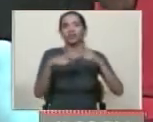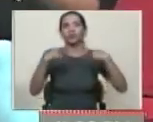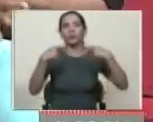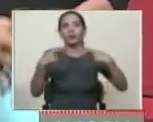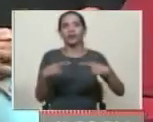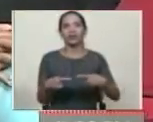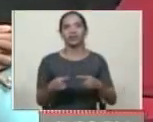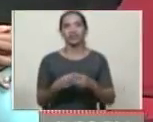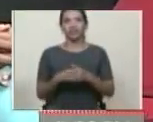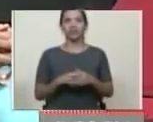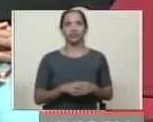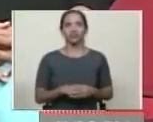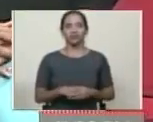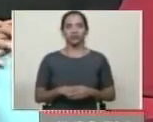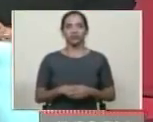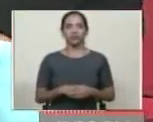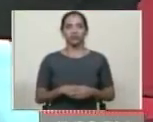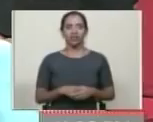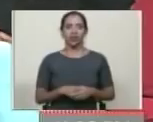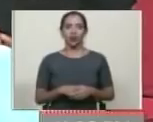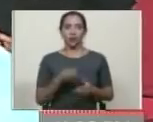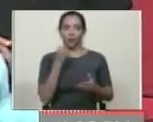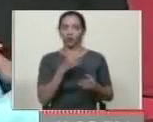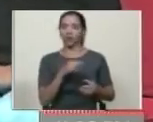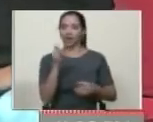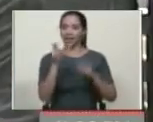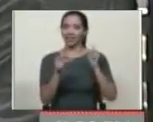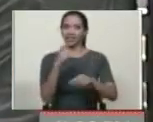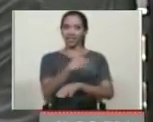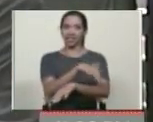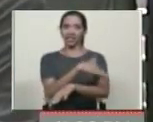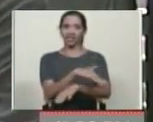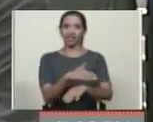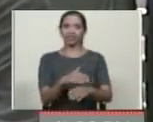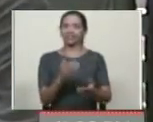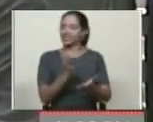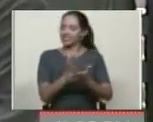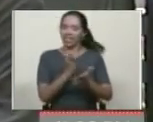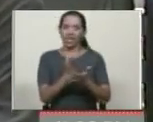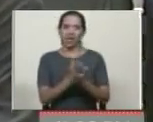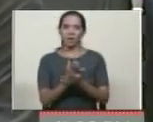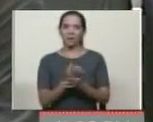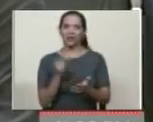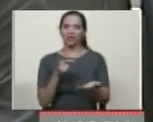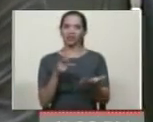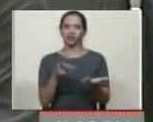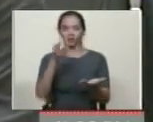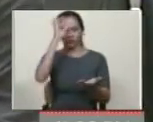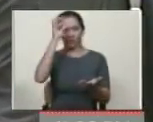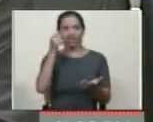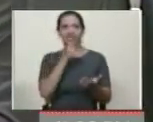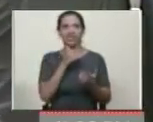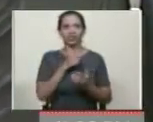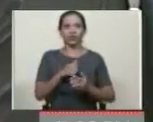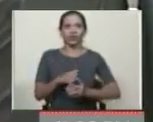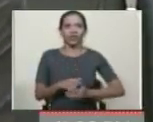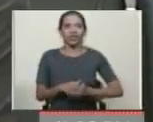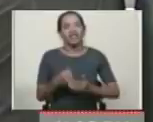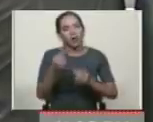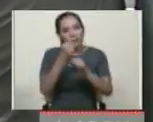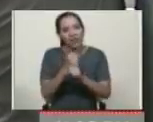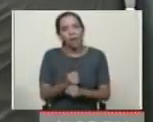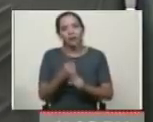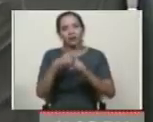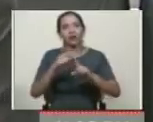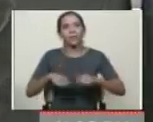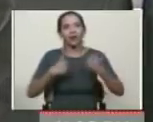salen. Sí, señor. Bueno, la gente que da la cara en la calle siempre está allí presente. Uno sabe quiénes son y esperemos que se sumen muchos más.